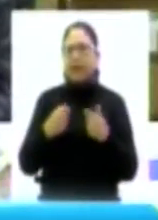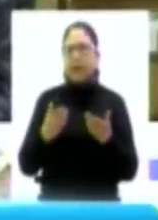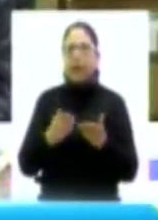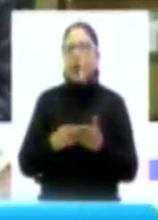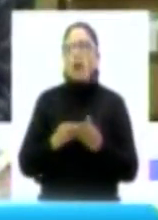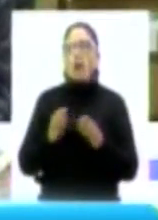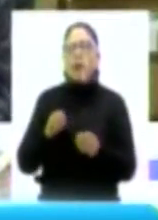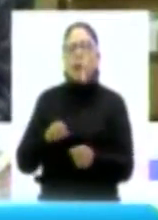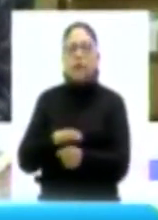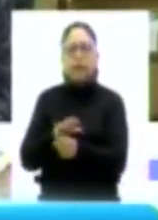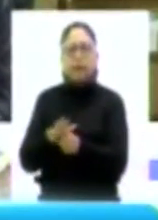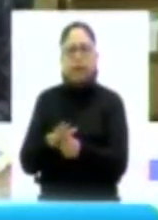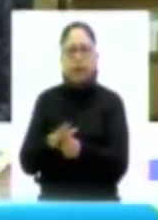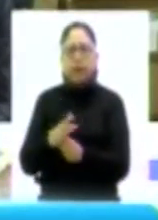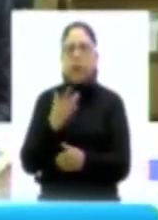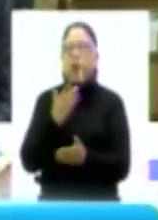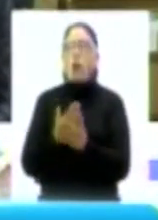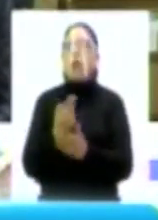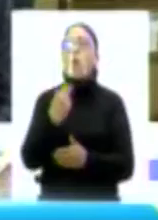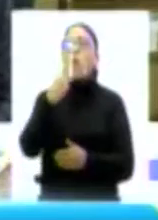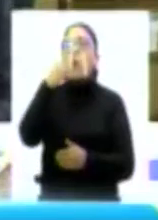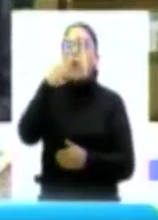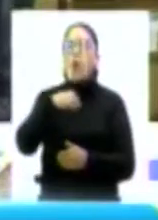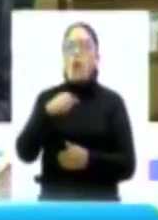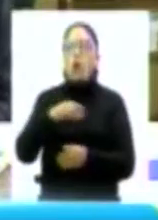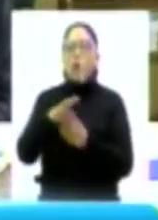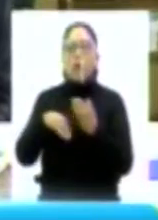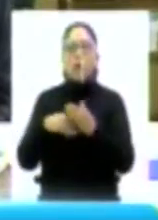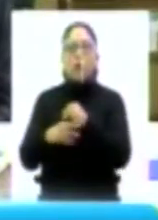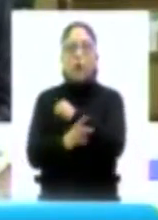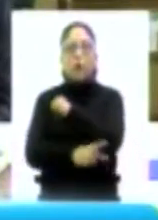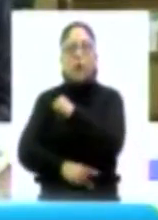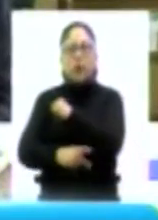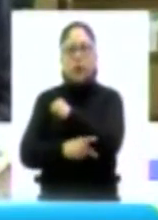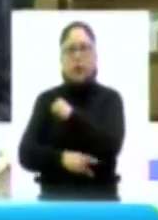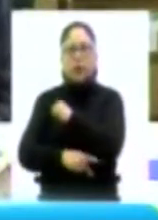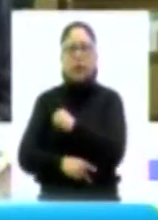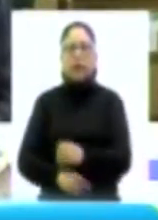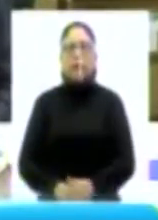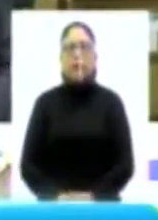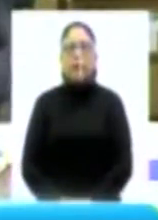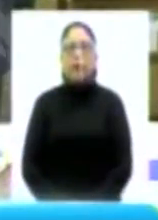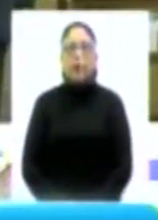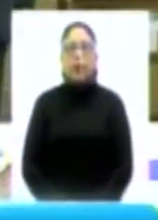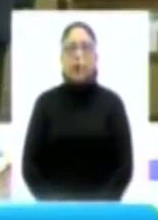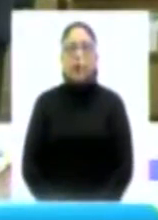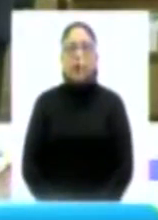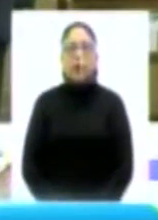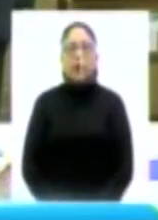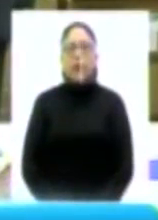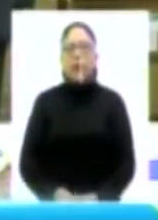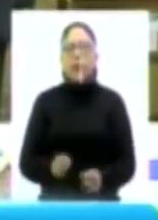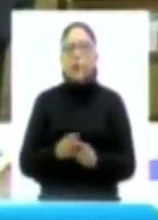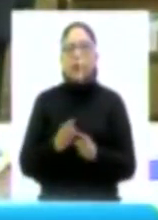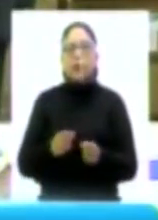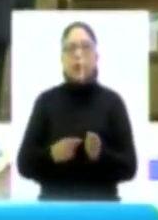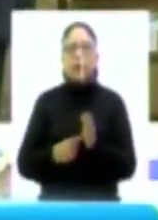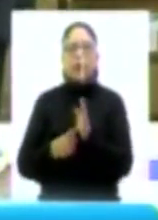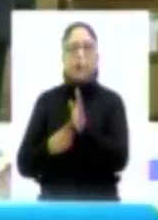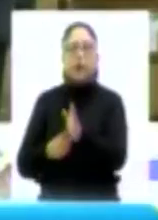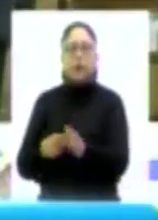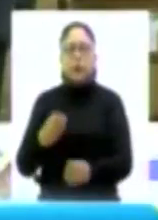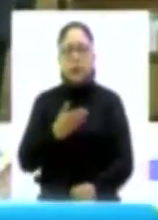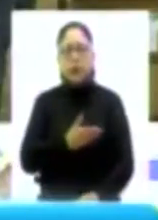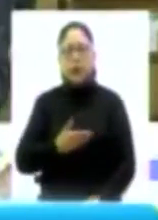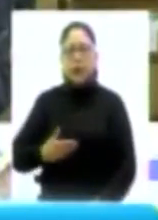COVID-19 en el Departamento de La Paz y también para todo el país. Ahora sí, tendremos las palabras de entrega a cargo del